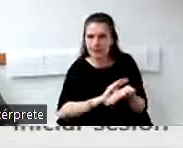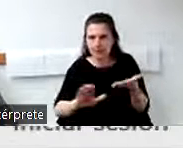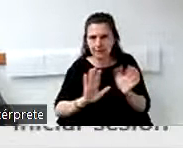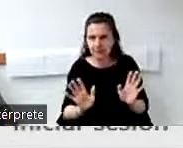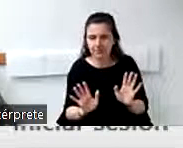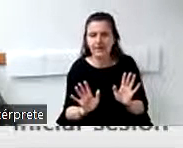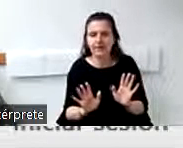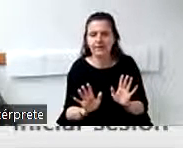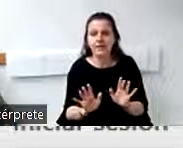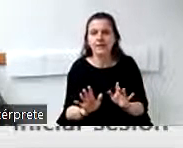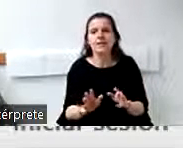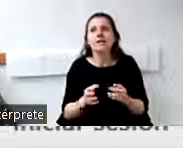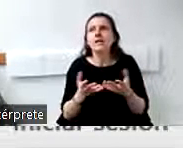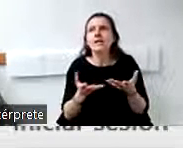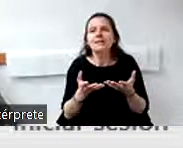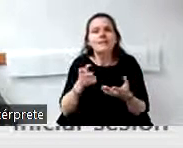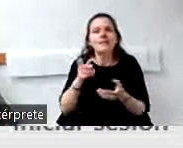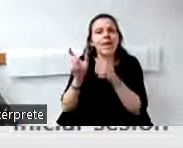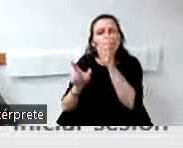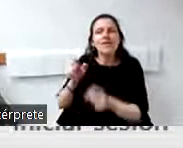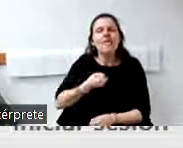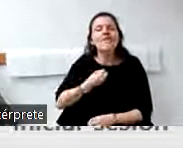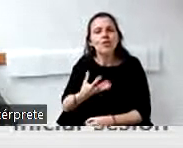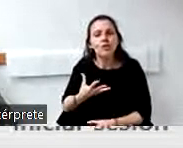depende de voluntad de la institución.